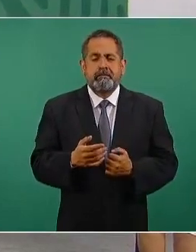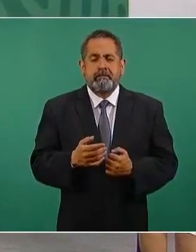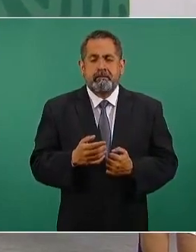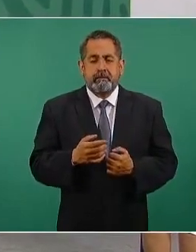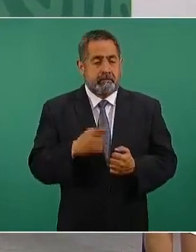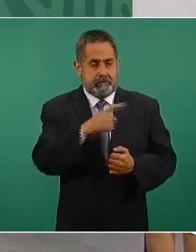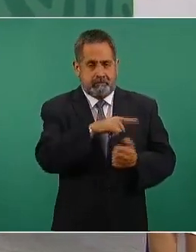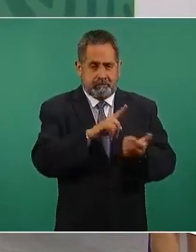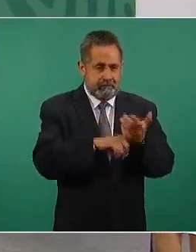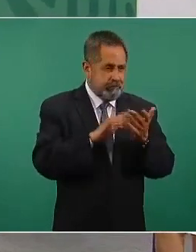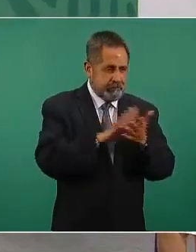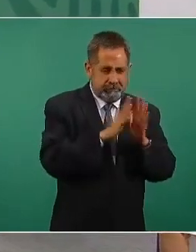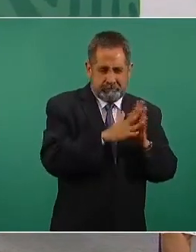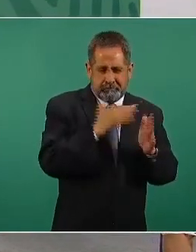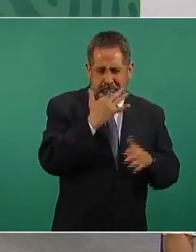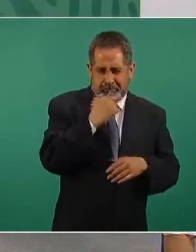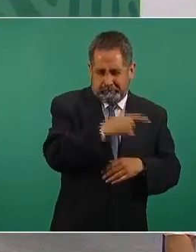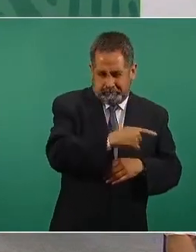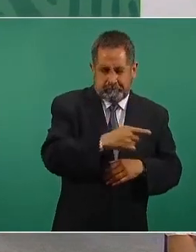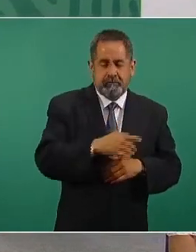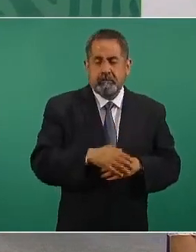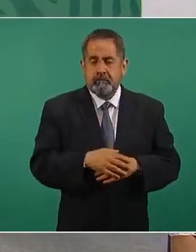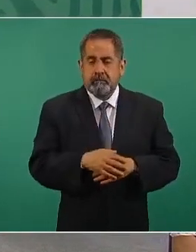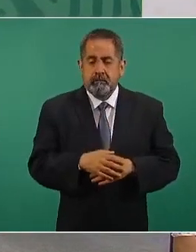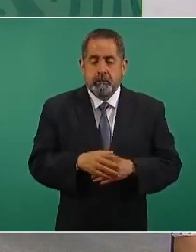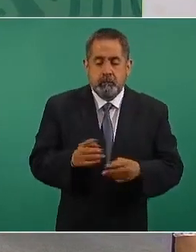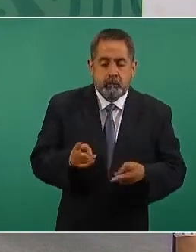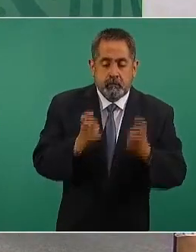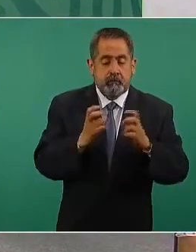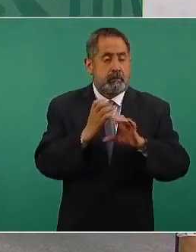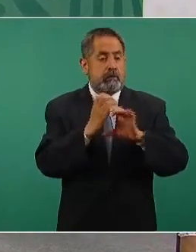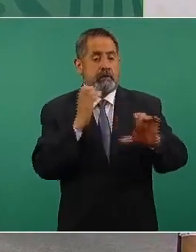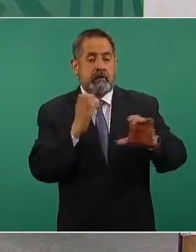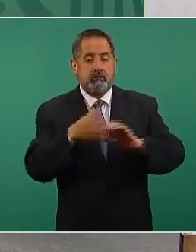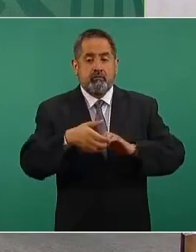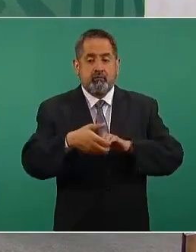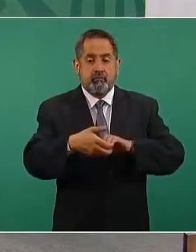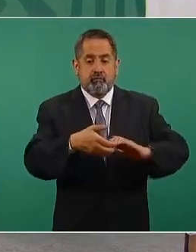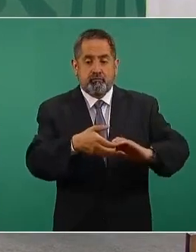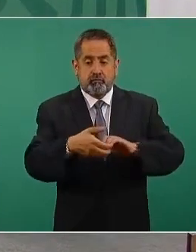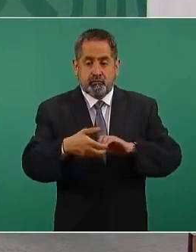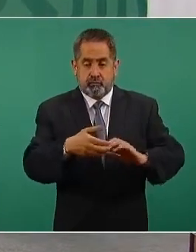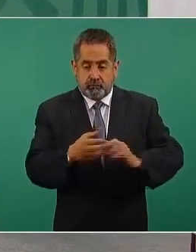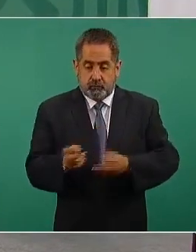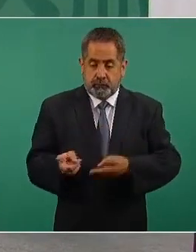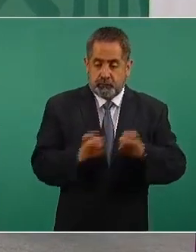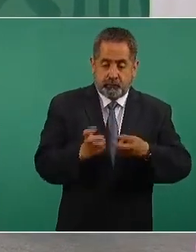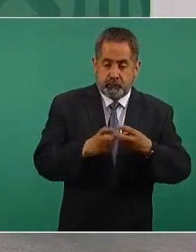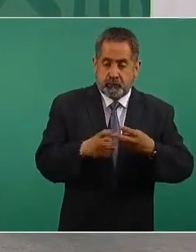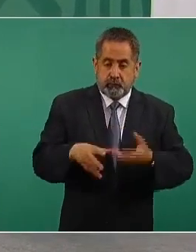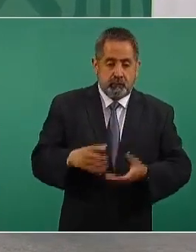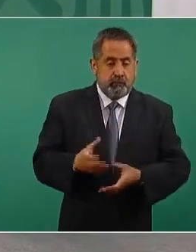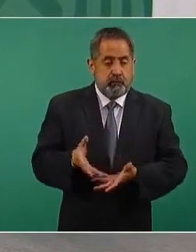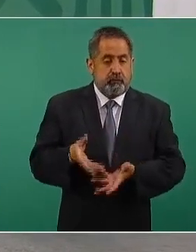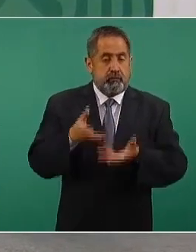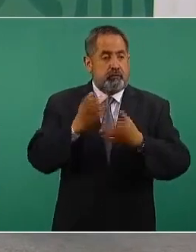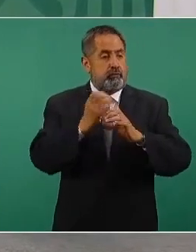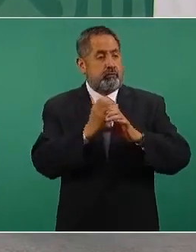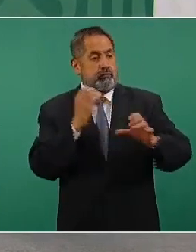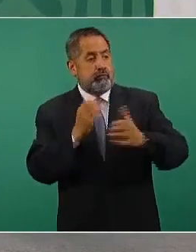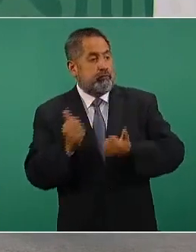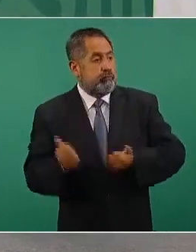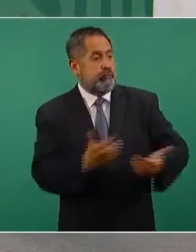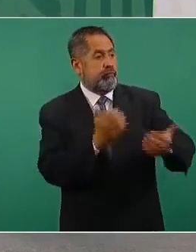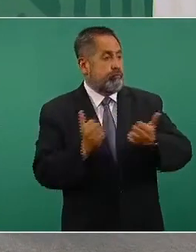que se dedicaban a estos ilícitos sacaban pipas de gasolinas y a la gente